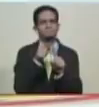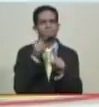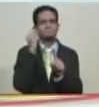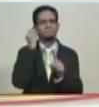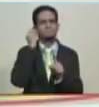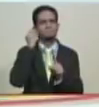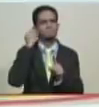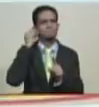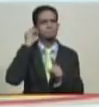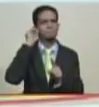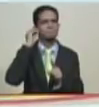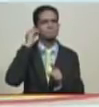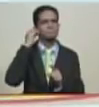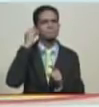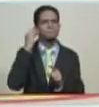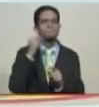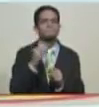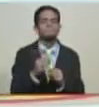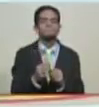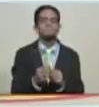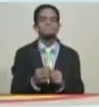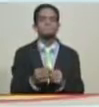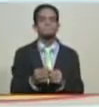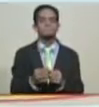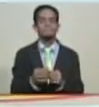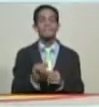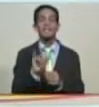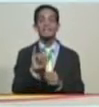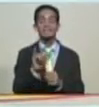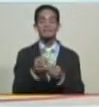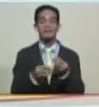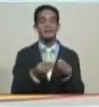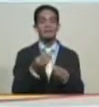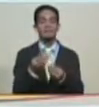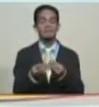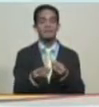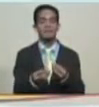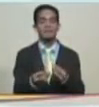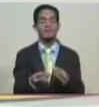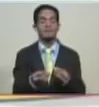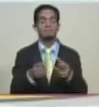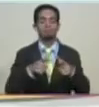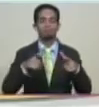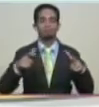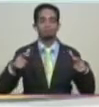de la economía y para lograr una recuperación creciente,